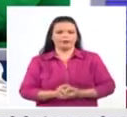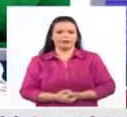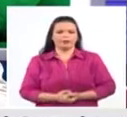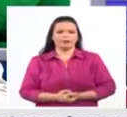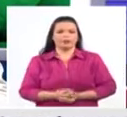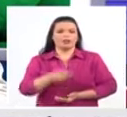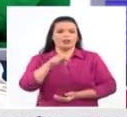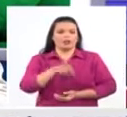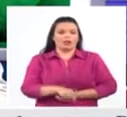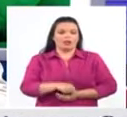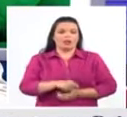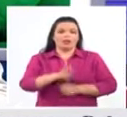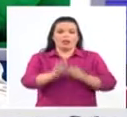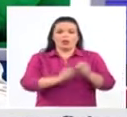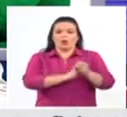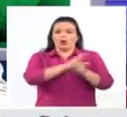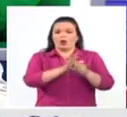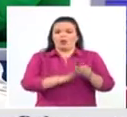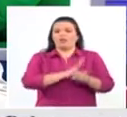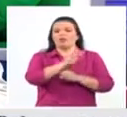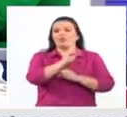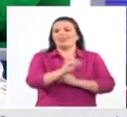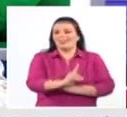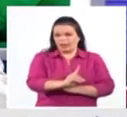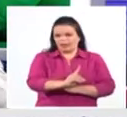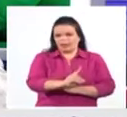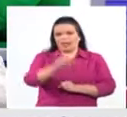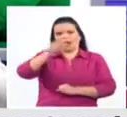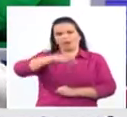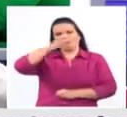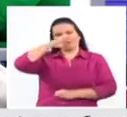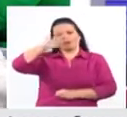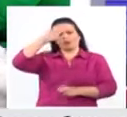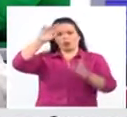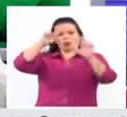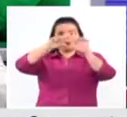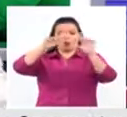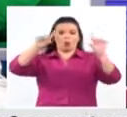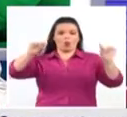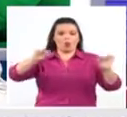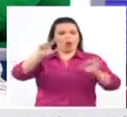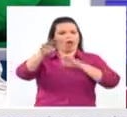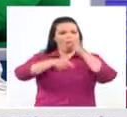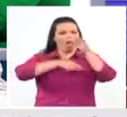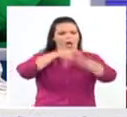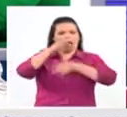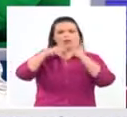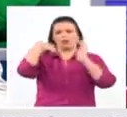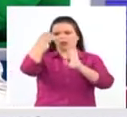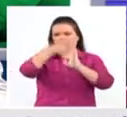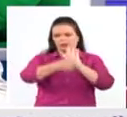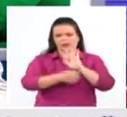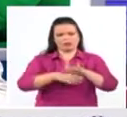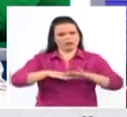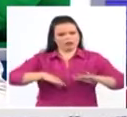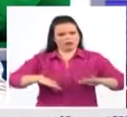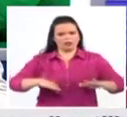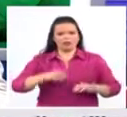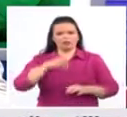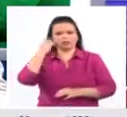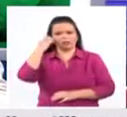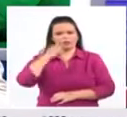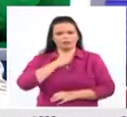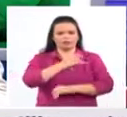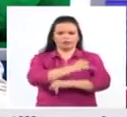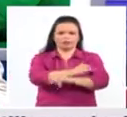Delta que tenemos prácticamente en todo el territorio, con sus características muy bien descritas e identificadas, pues es